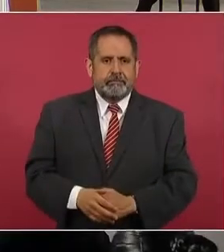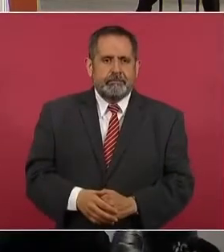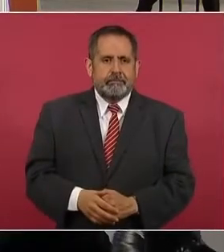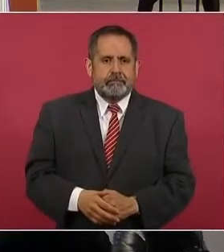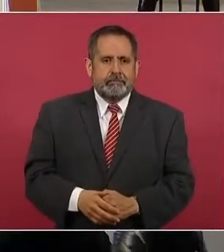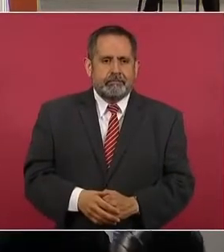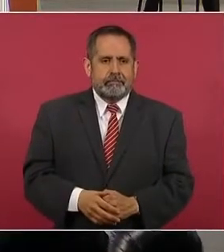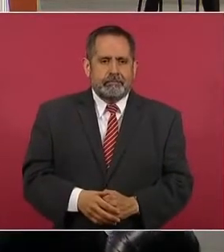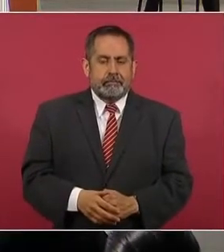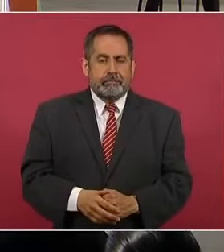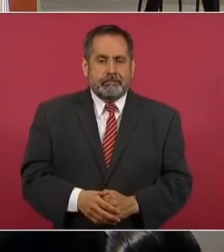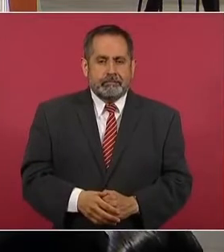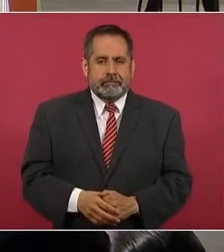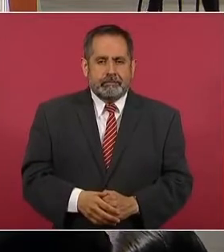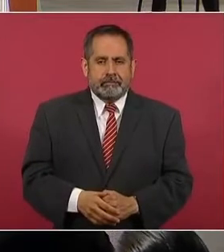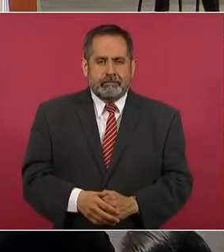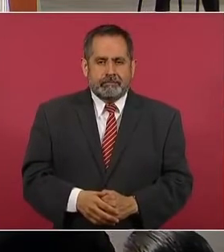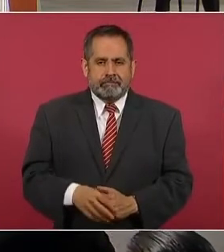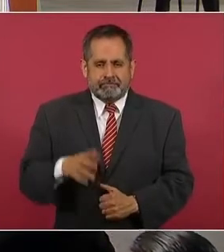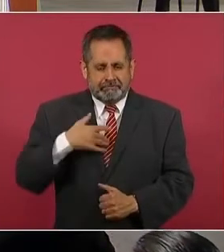por Manuelita,